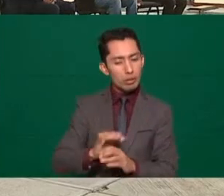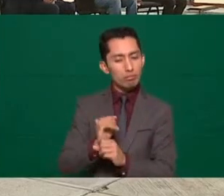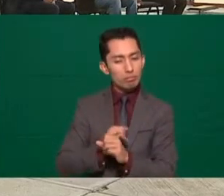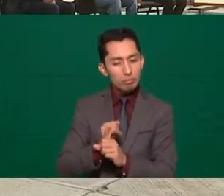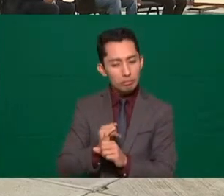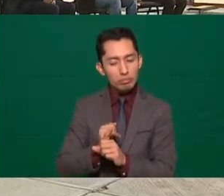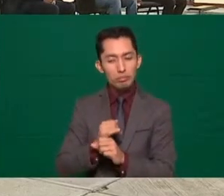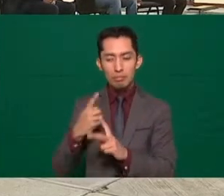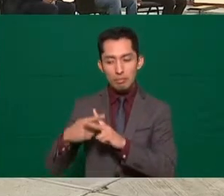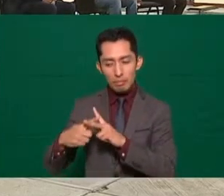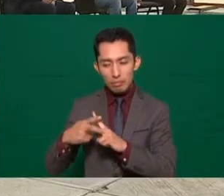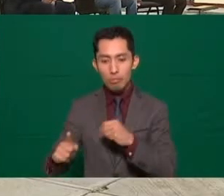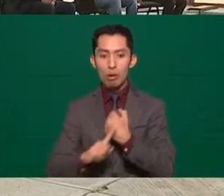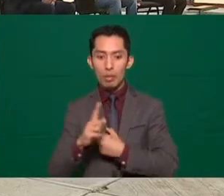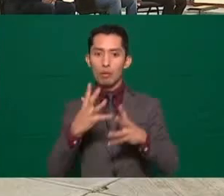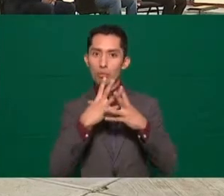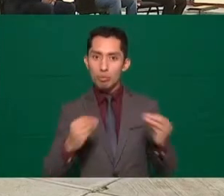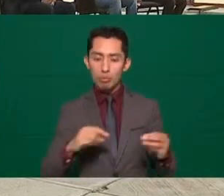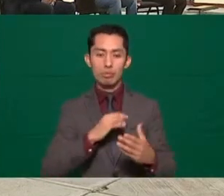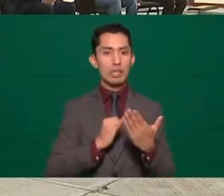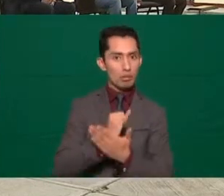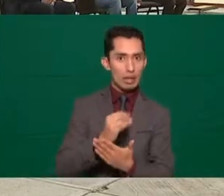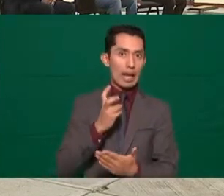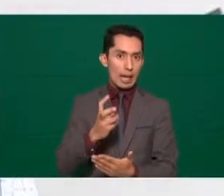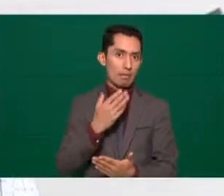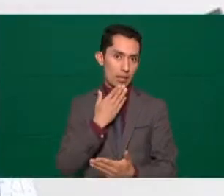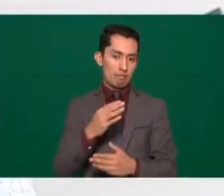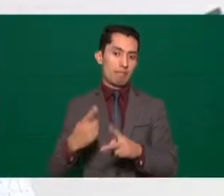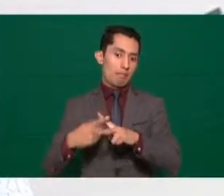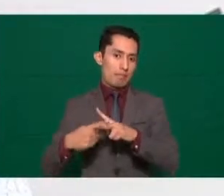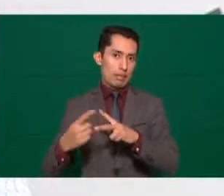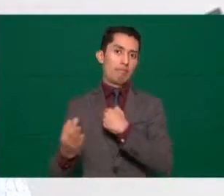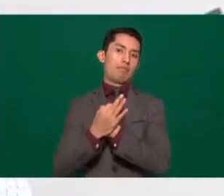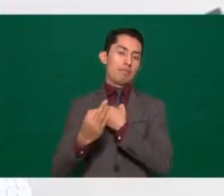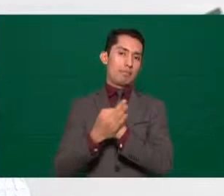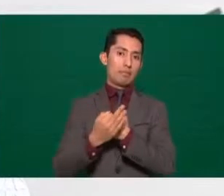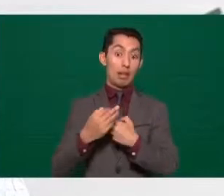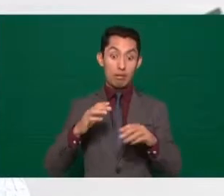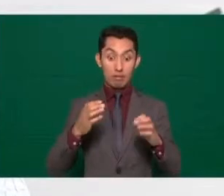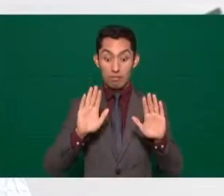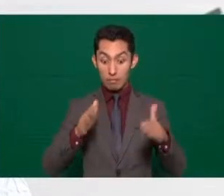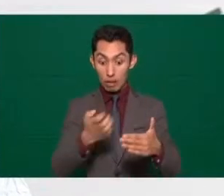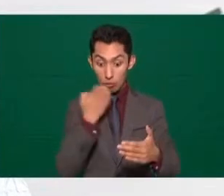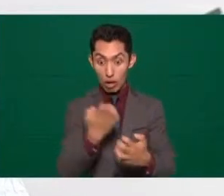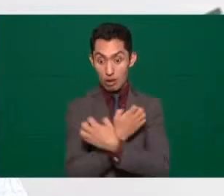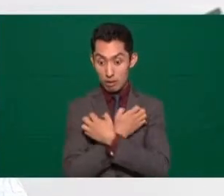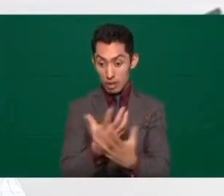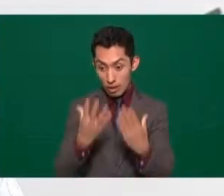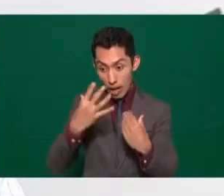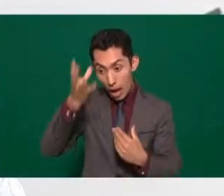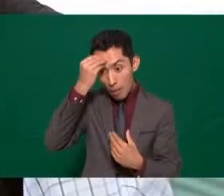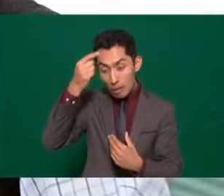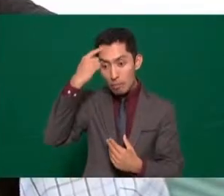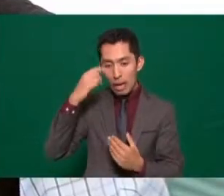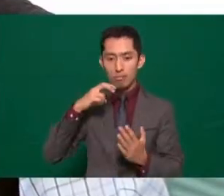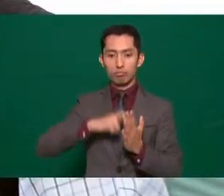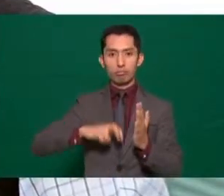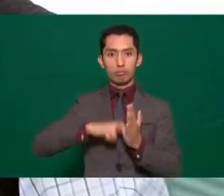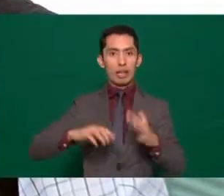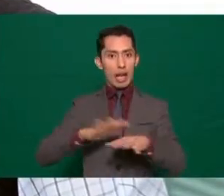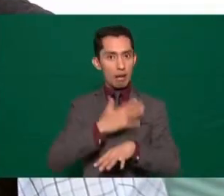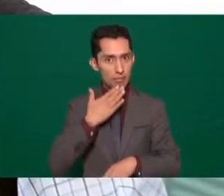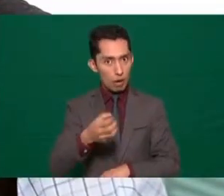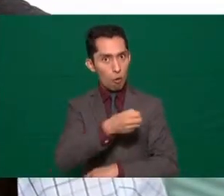problemas cotidianos y tomar decisiones. Pero sobre todo, la educación nos enseña el valor de la disciplina, del